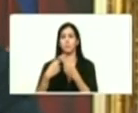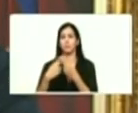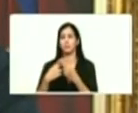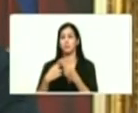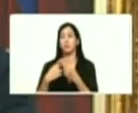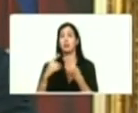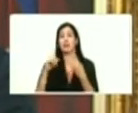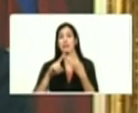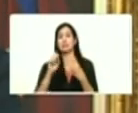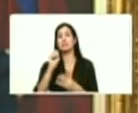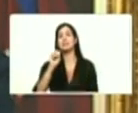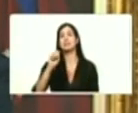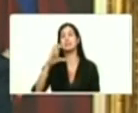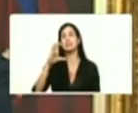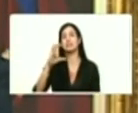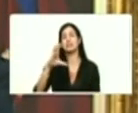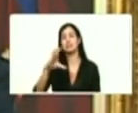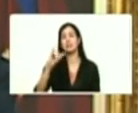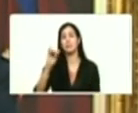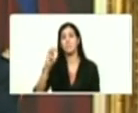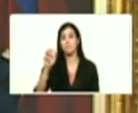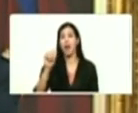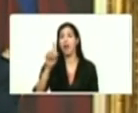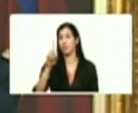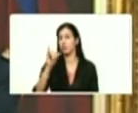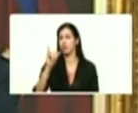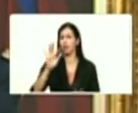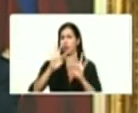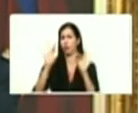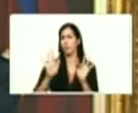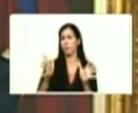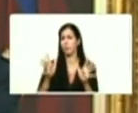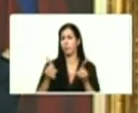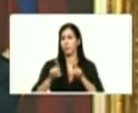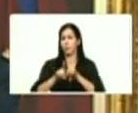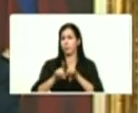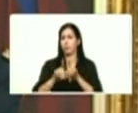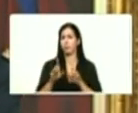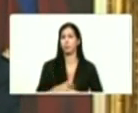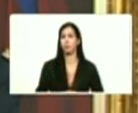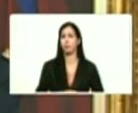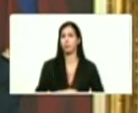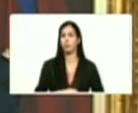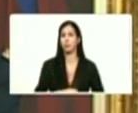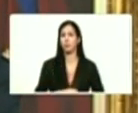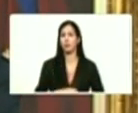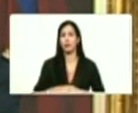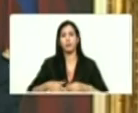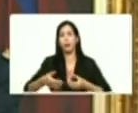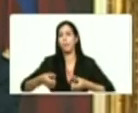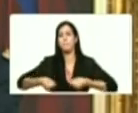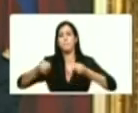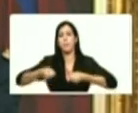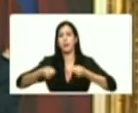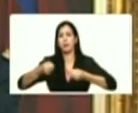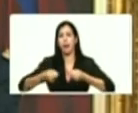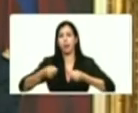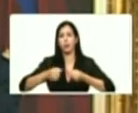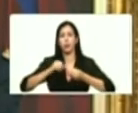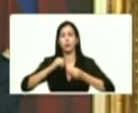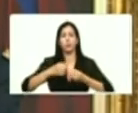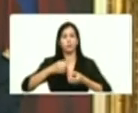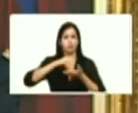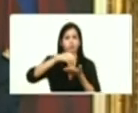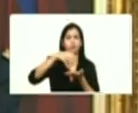CIMAD que tiene características para moverse en el mercado surtir en